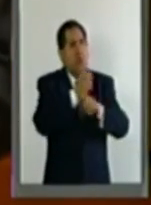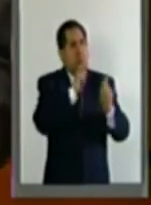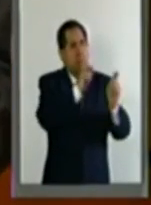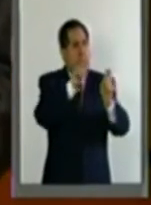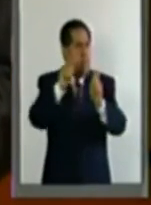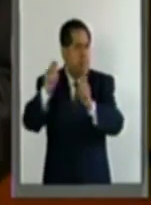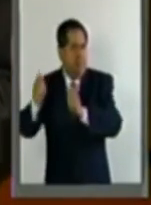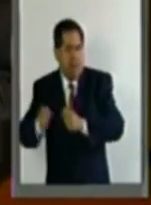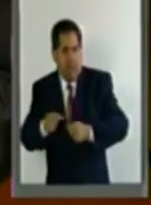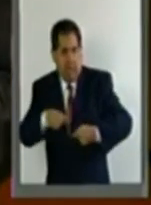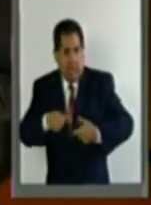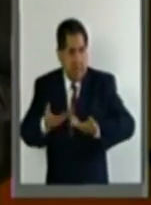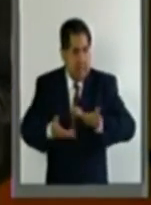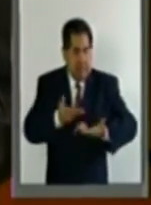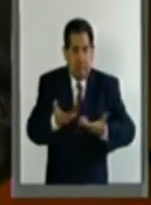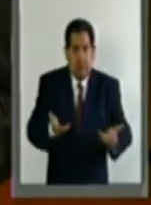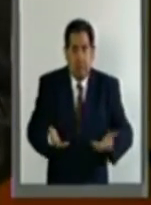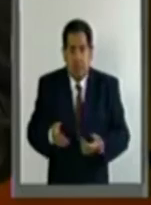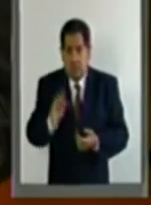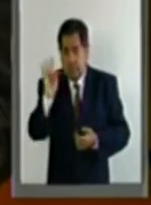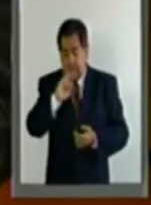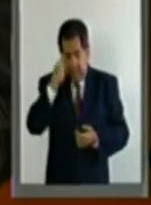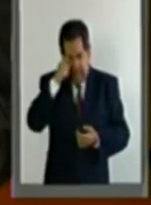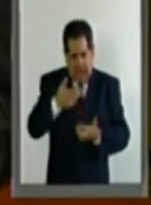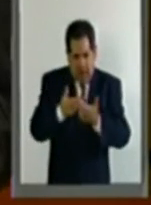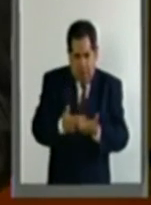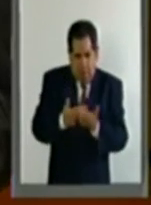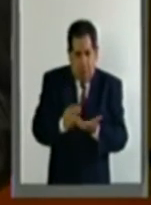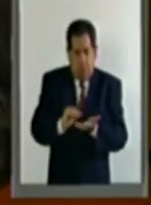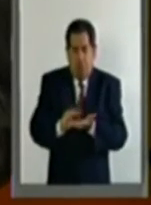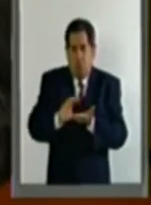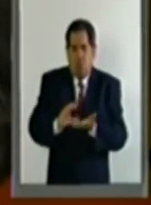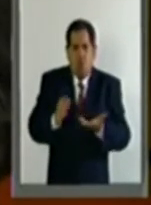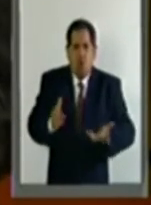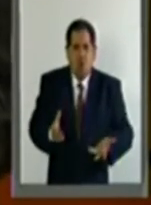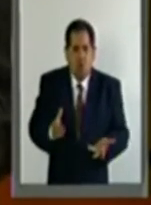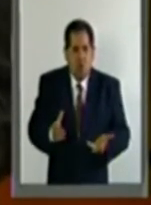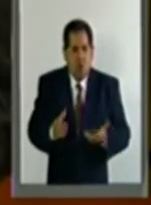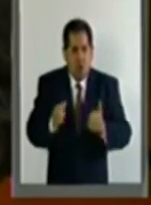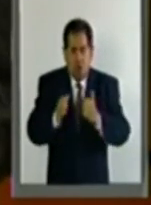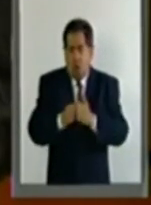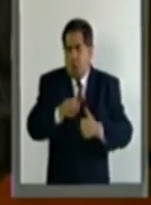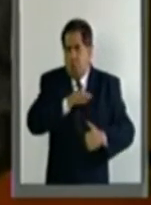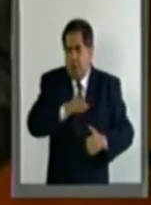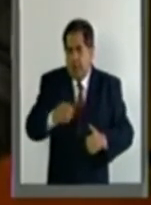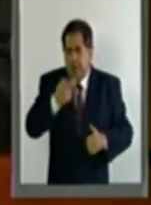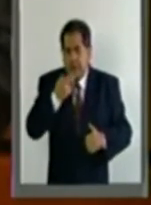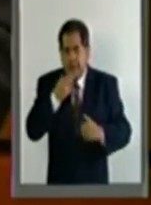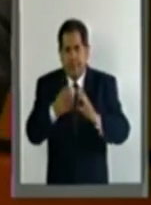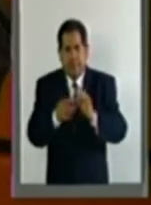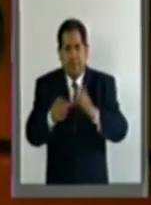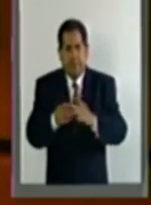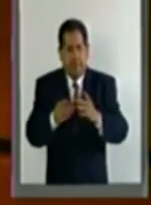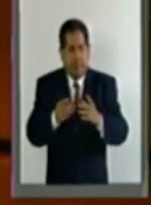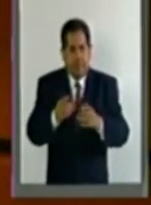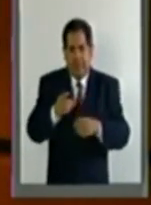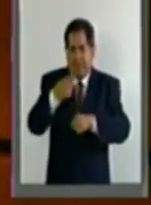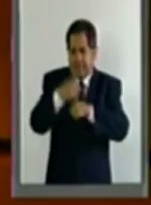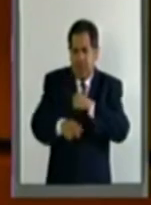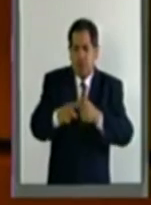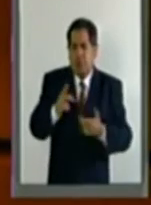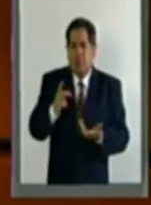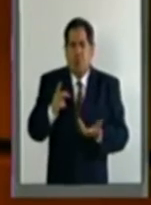federativas. Si tenemos estos fondos que compensan daños,